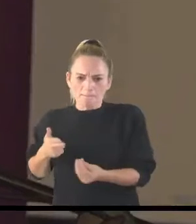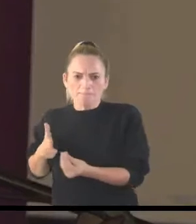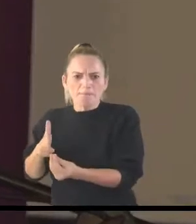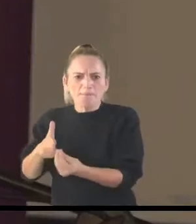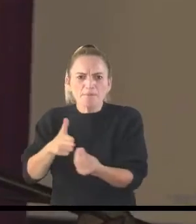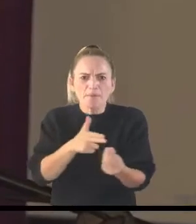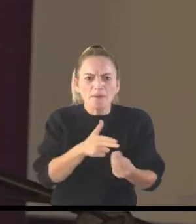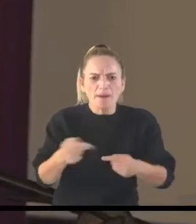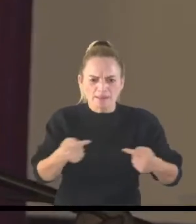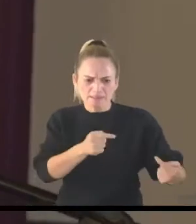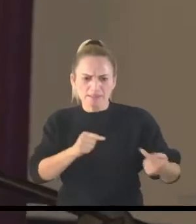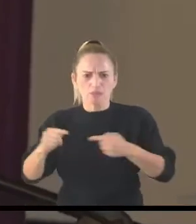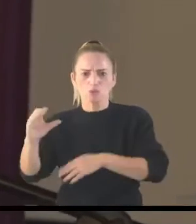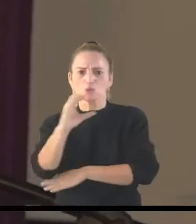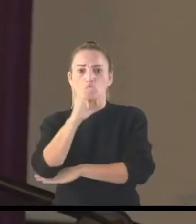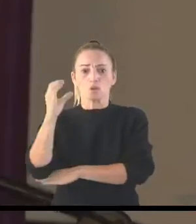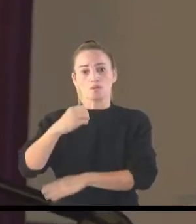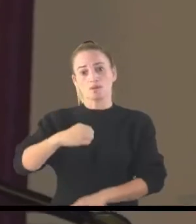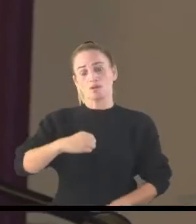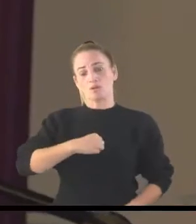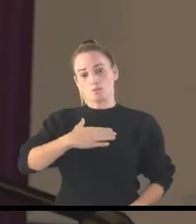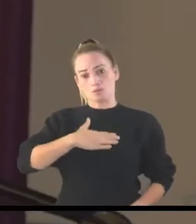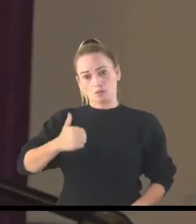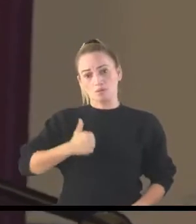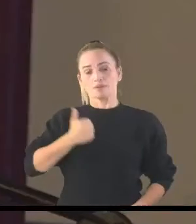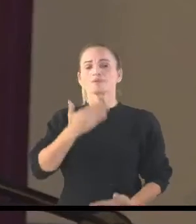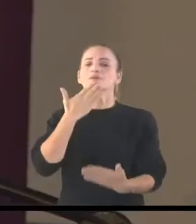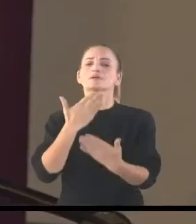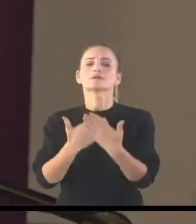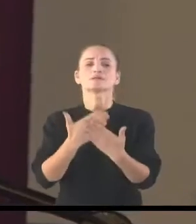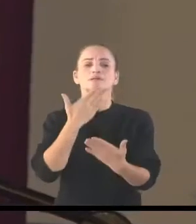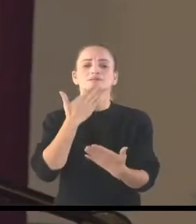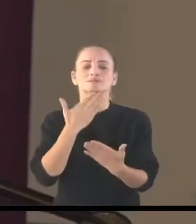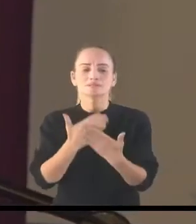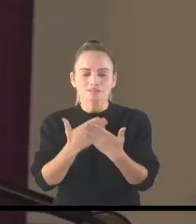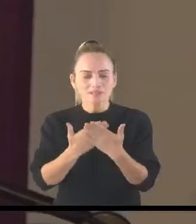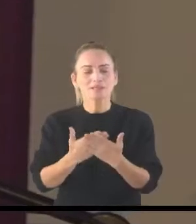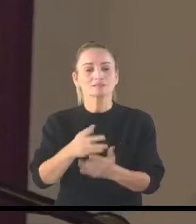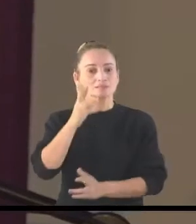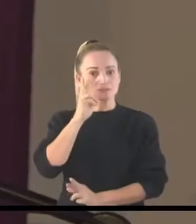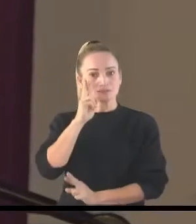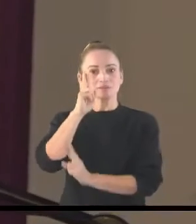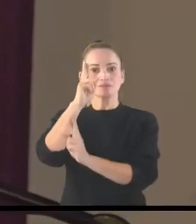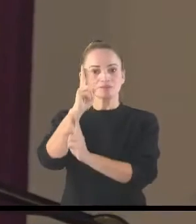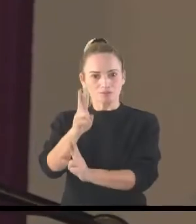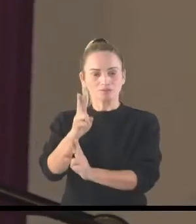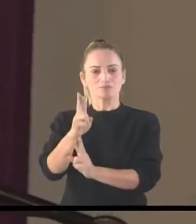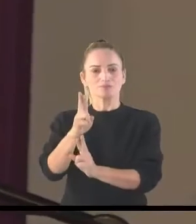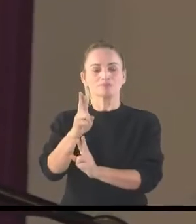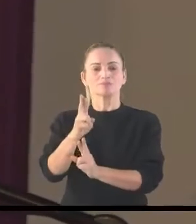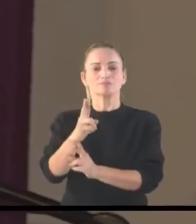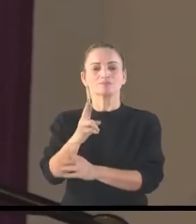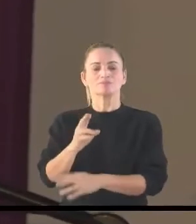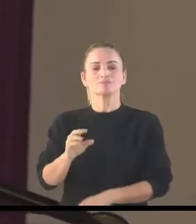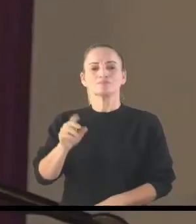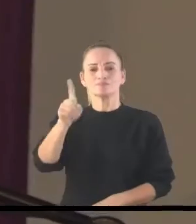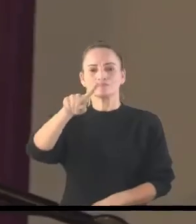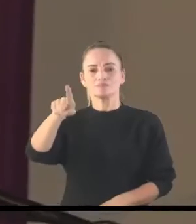país. Aprovecho también para agradecer y hacer un reconocimiento a Eucari Salas,